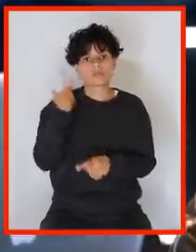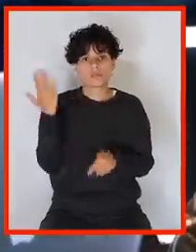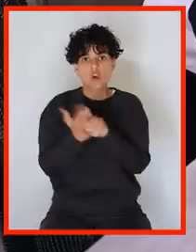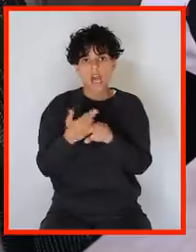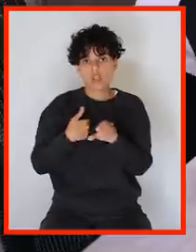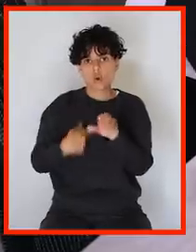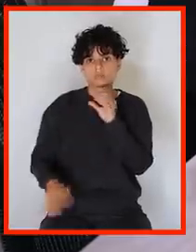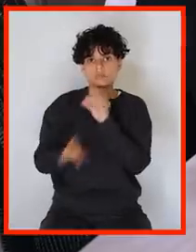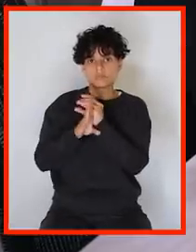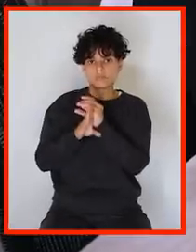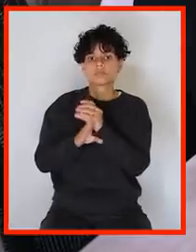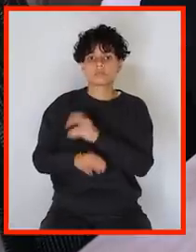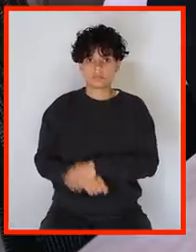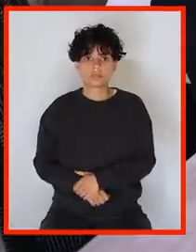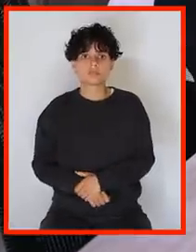bloqueado. No.